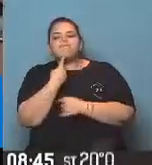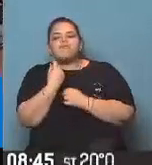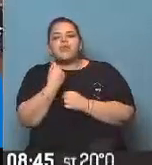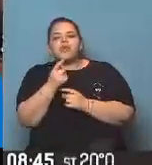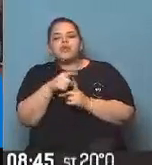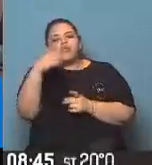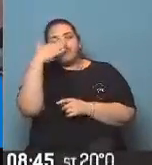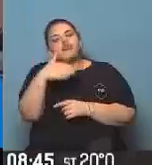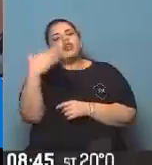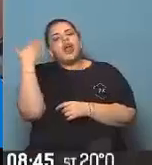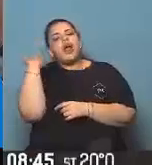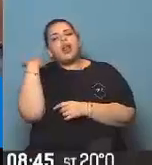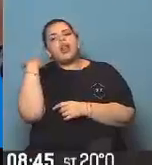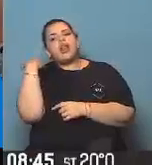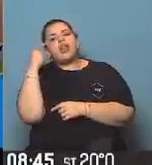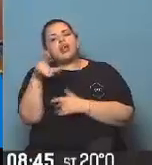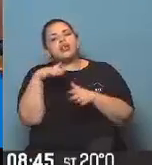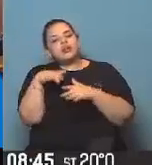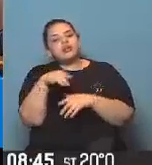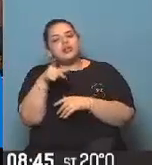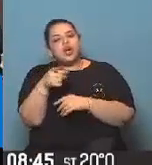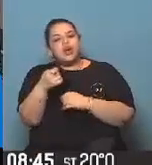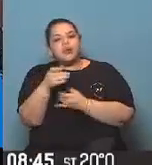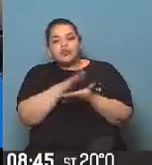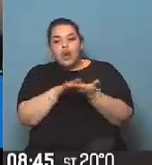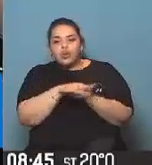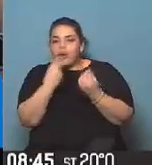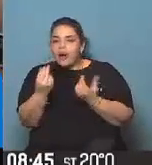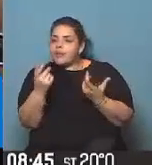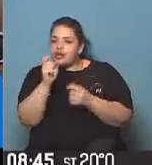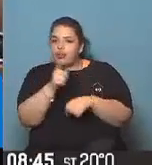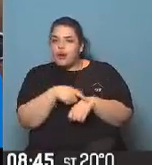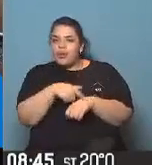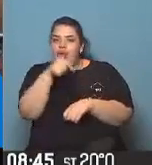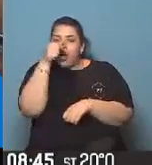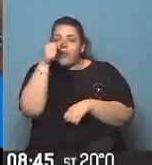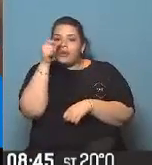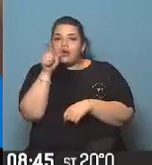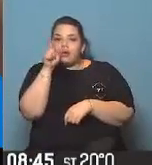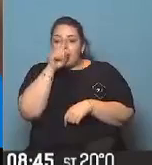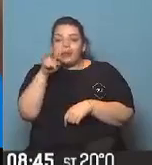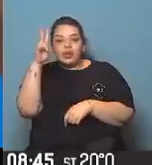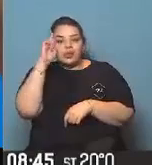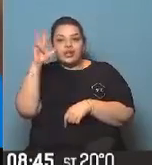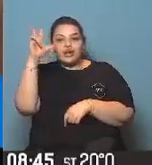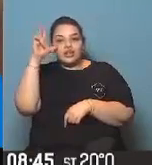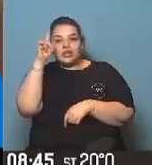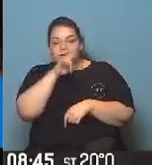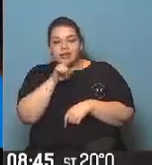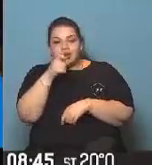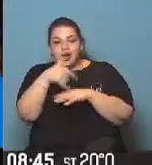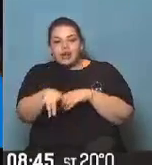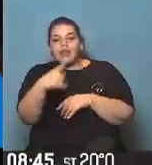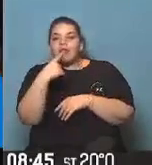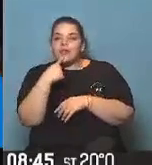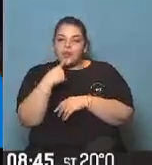final de aquel episodio, es decir, la resolución de aquel episodio del domingo de Pascua de 1987, a partir de las